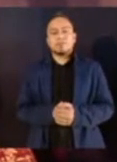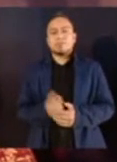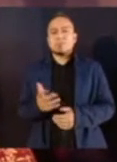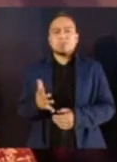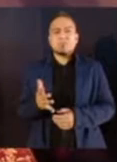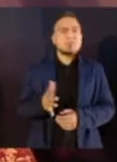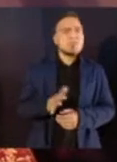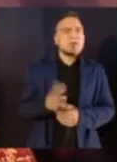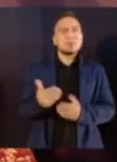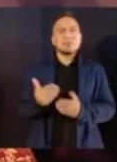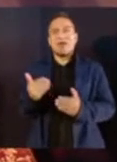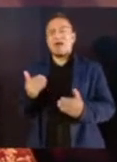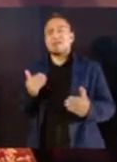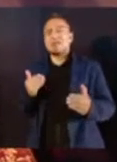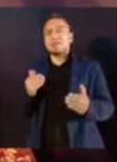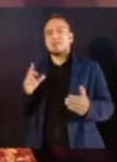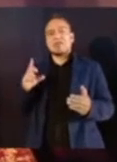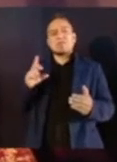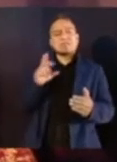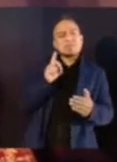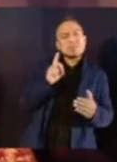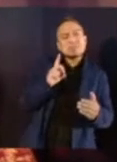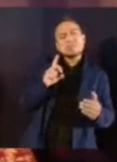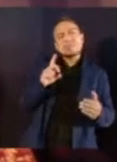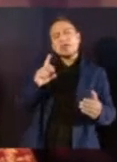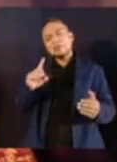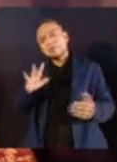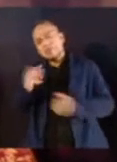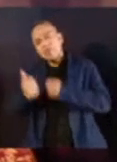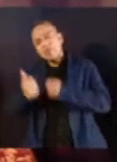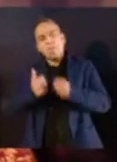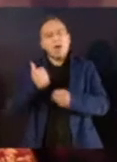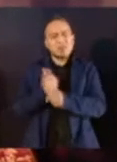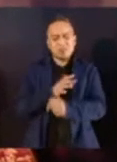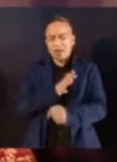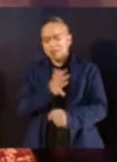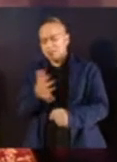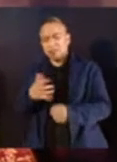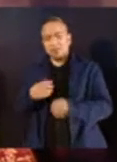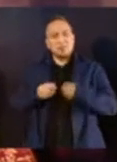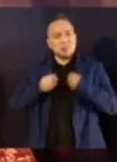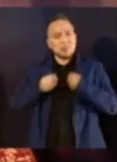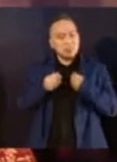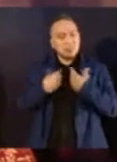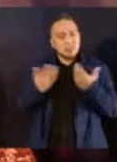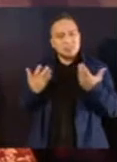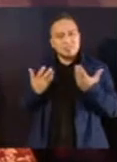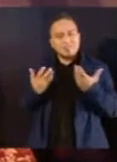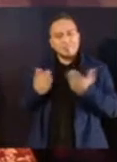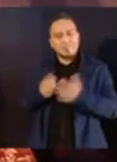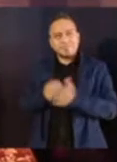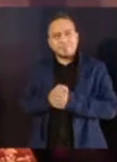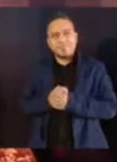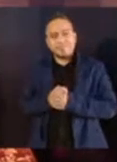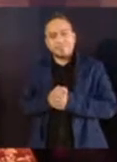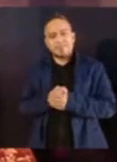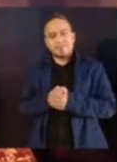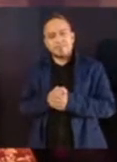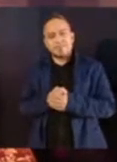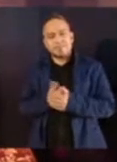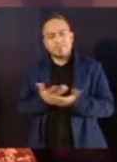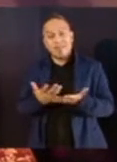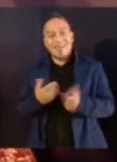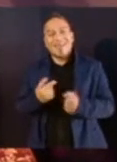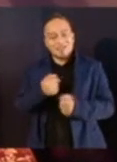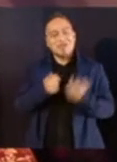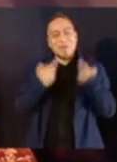años, que vivimos así, para mi gusto, yo lo que digo lo respondo, por eso soy el